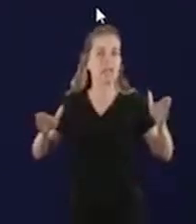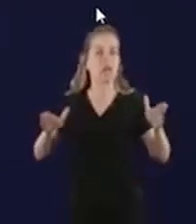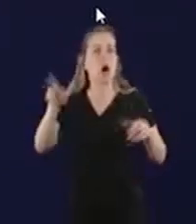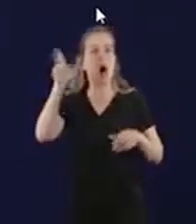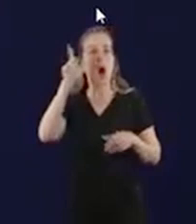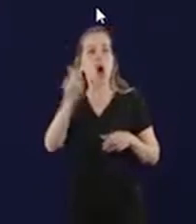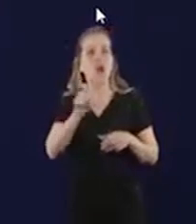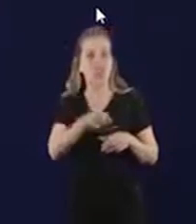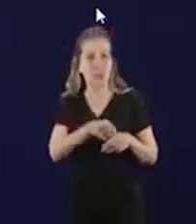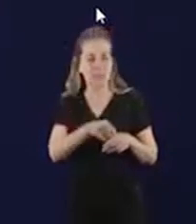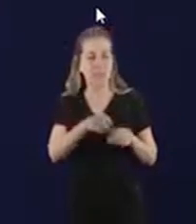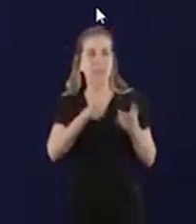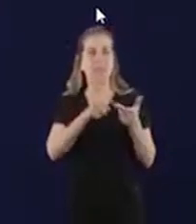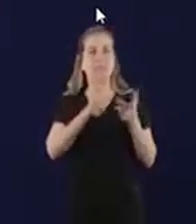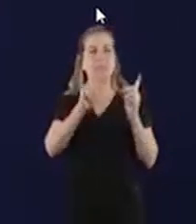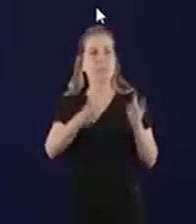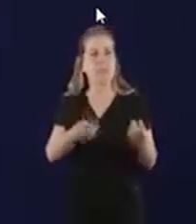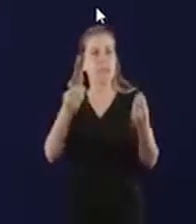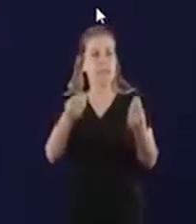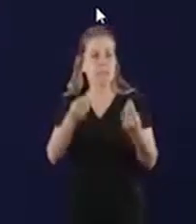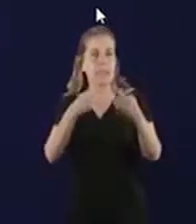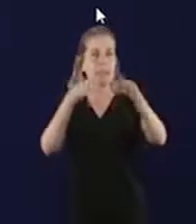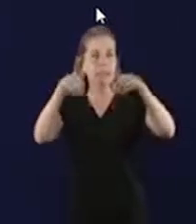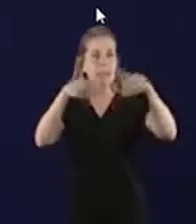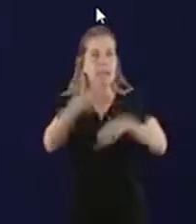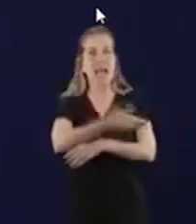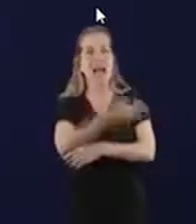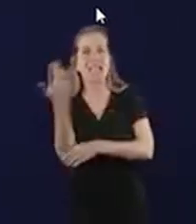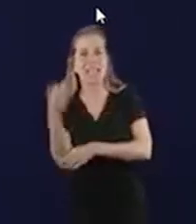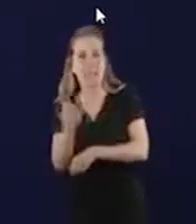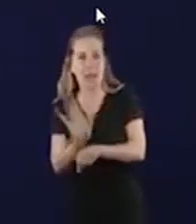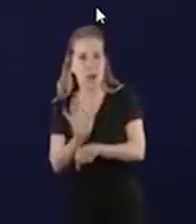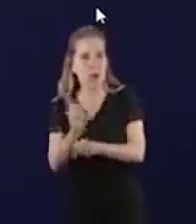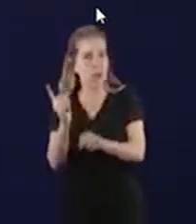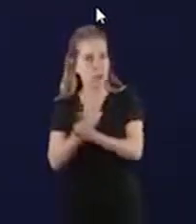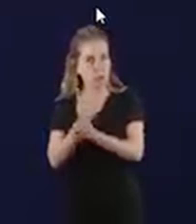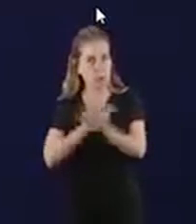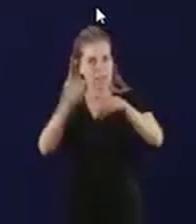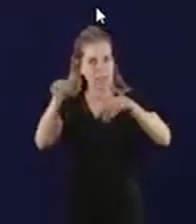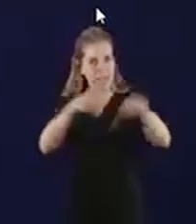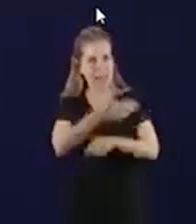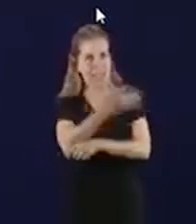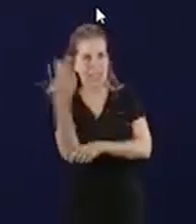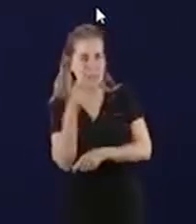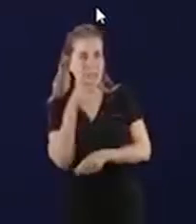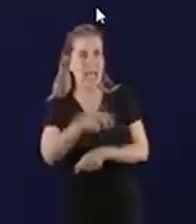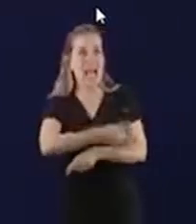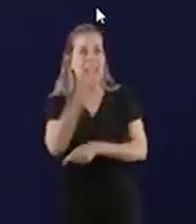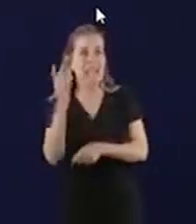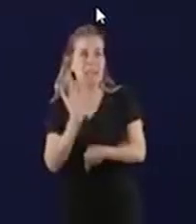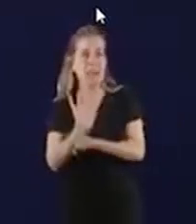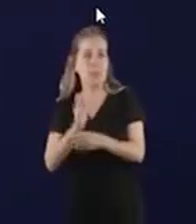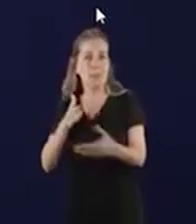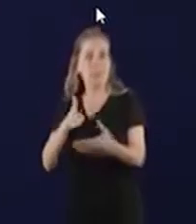se limitaba la capacidad de convocar asambleas en tanto estas compliquen el normal funcionamiento de la